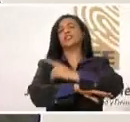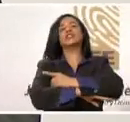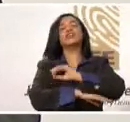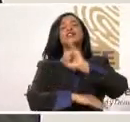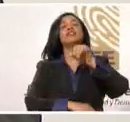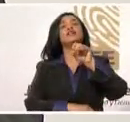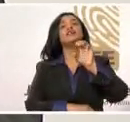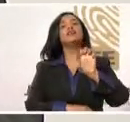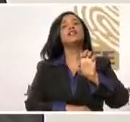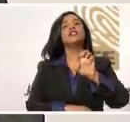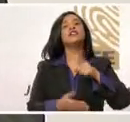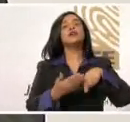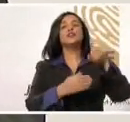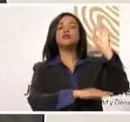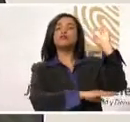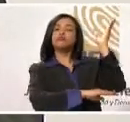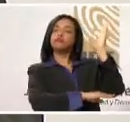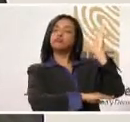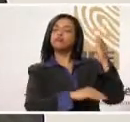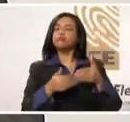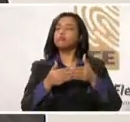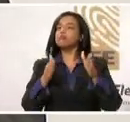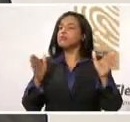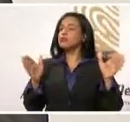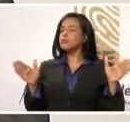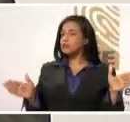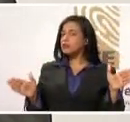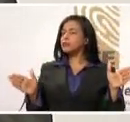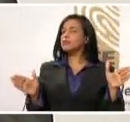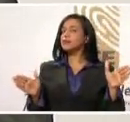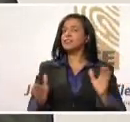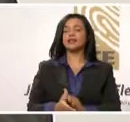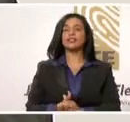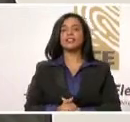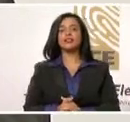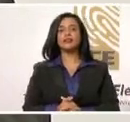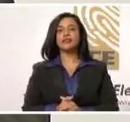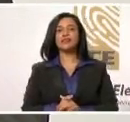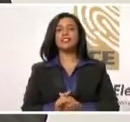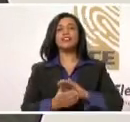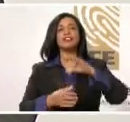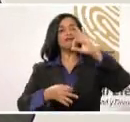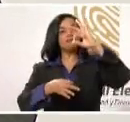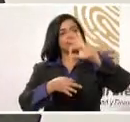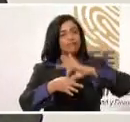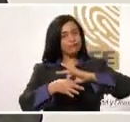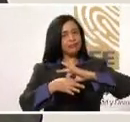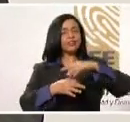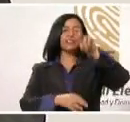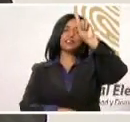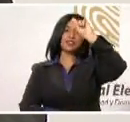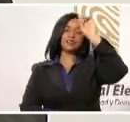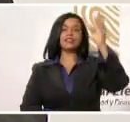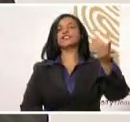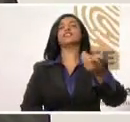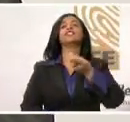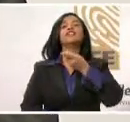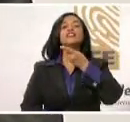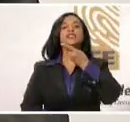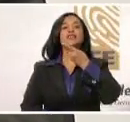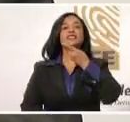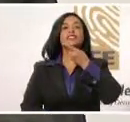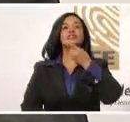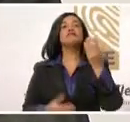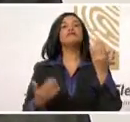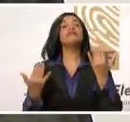acto solemne, da formal apertura a las votaciones de la República Dominicana en